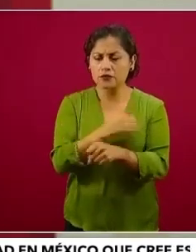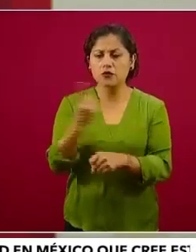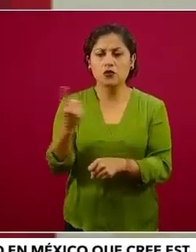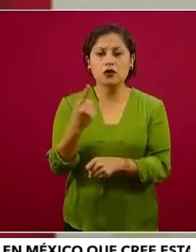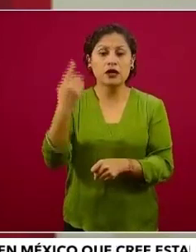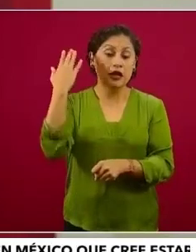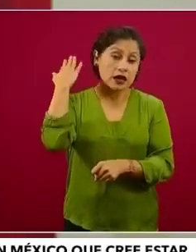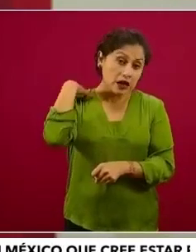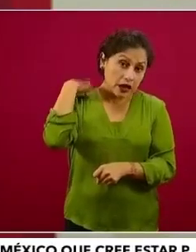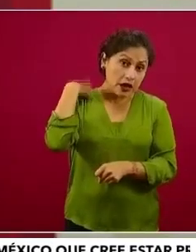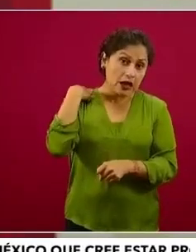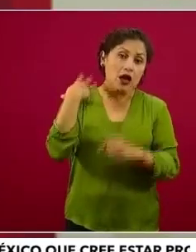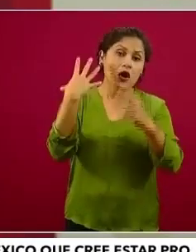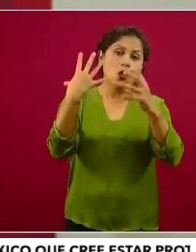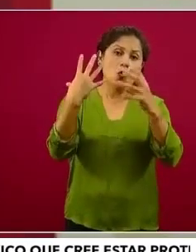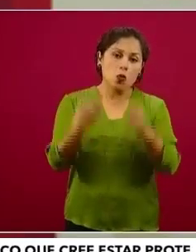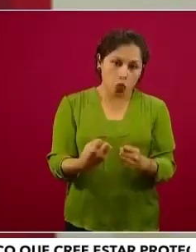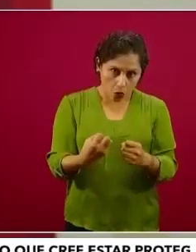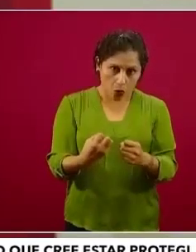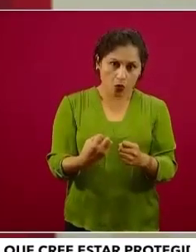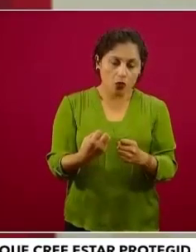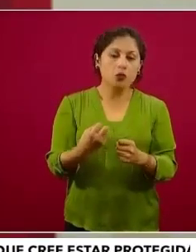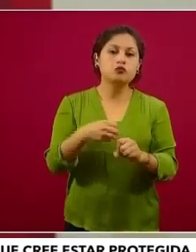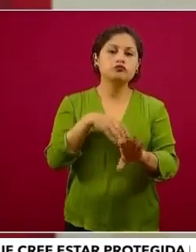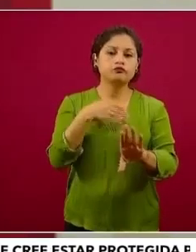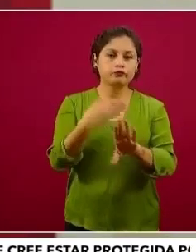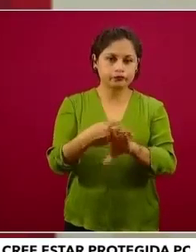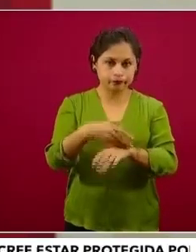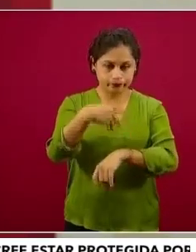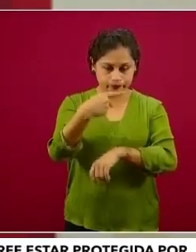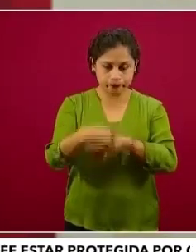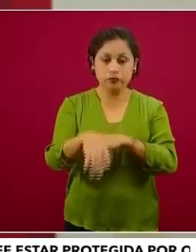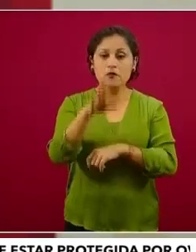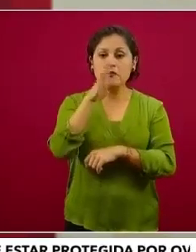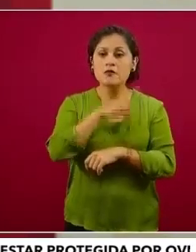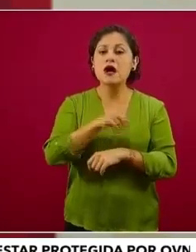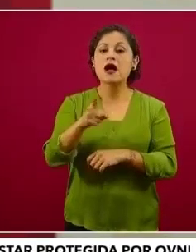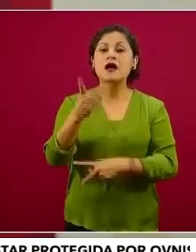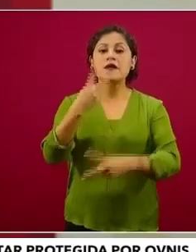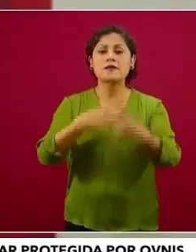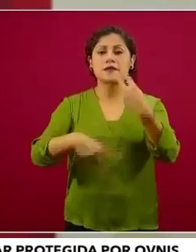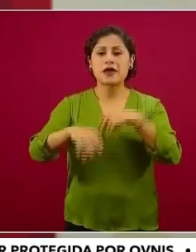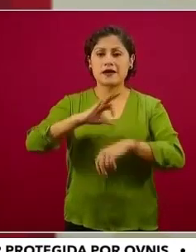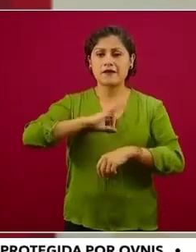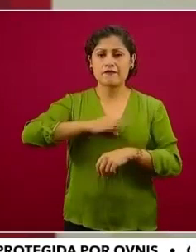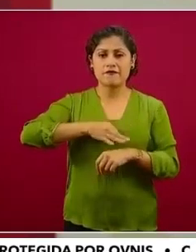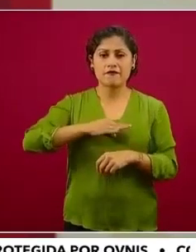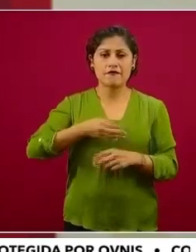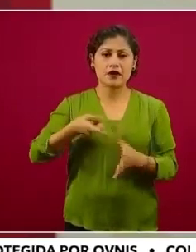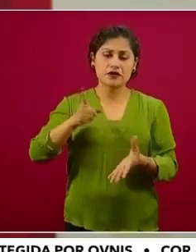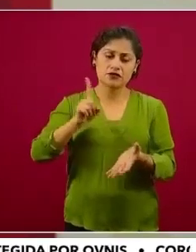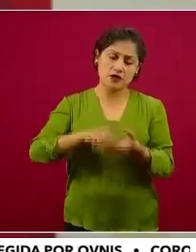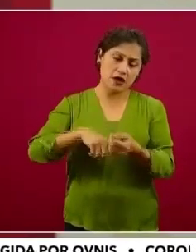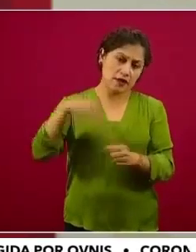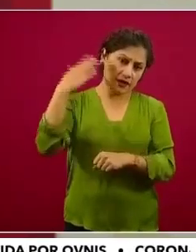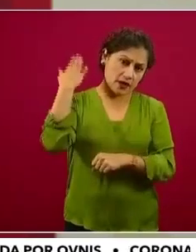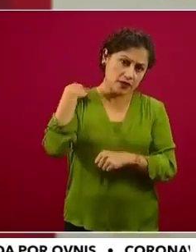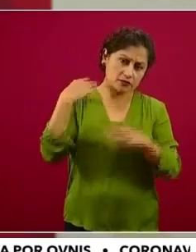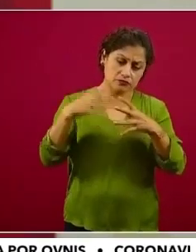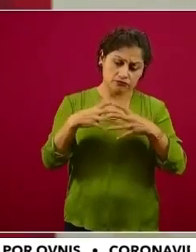ambos pulmones, se ha extendido la infección y ha causado un daño por inflamación